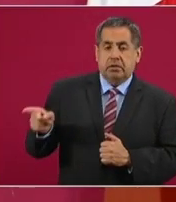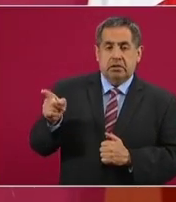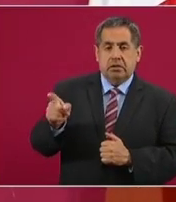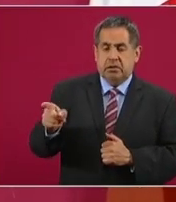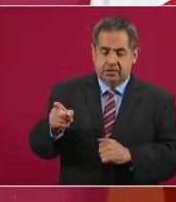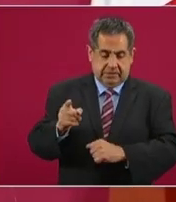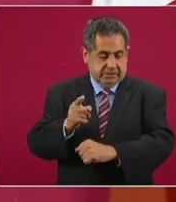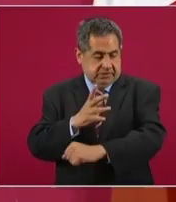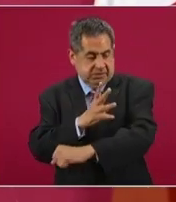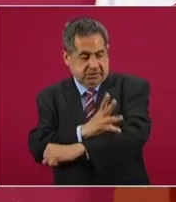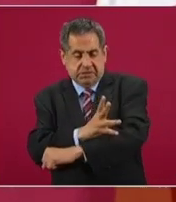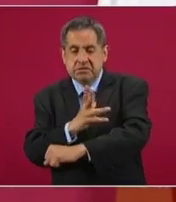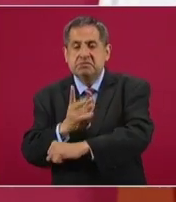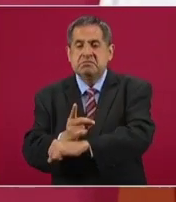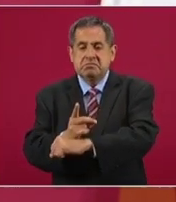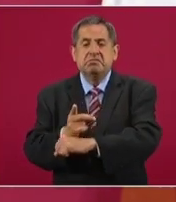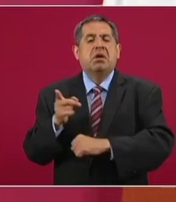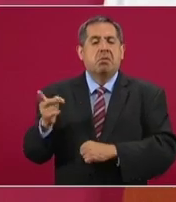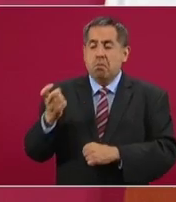honestas